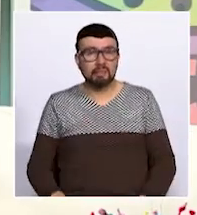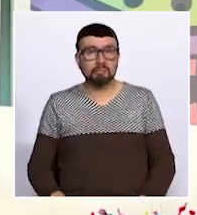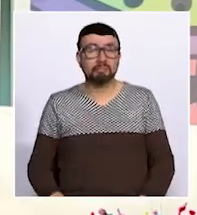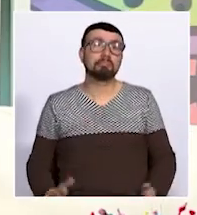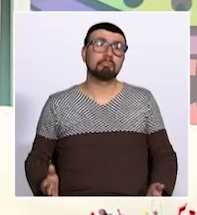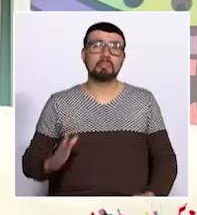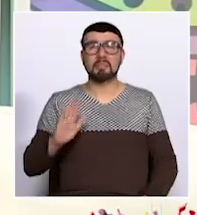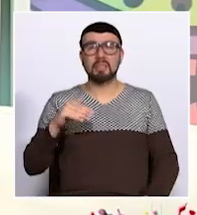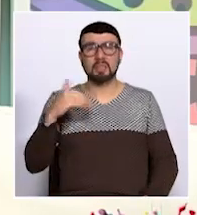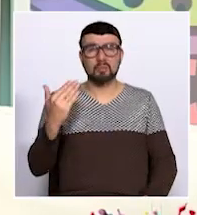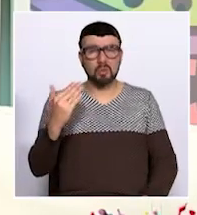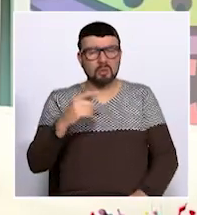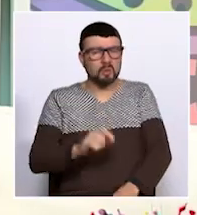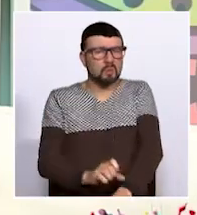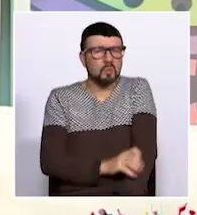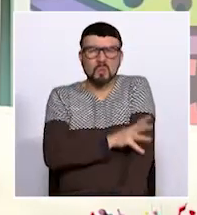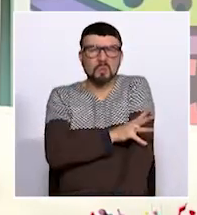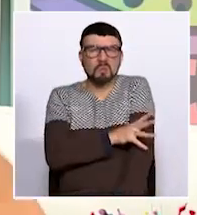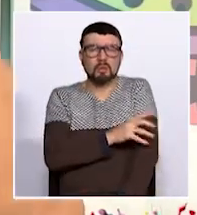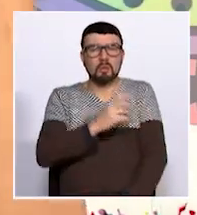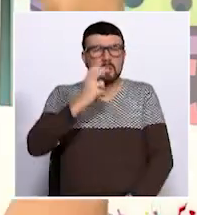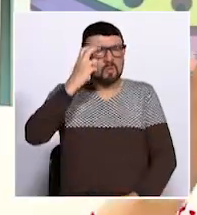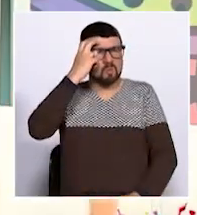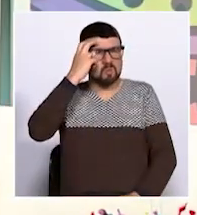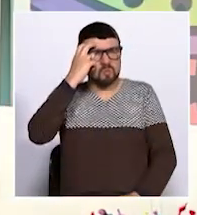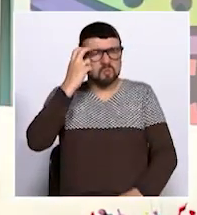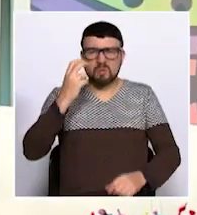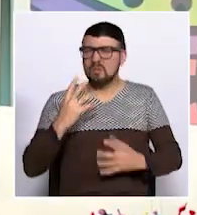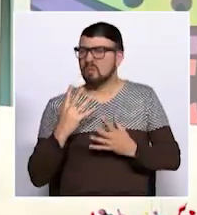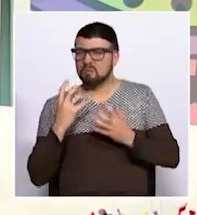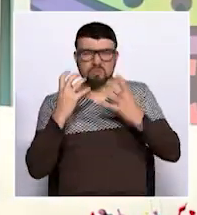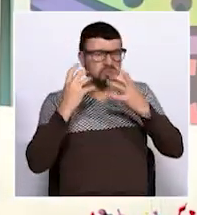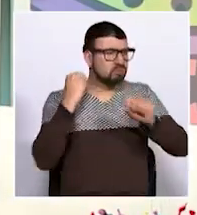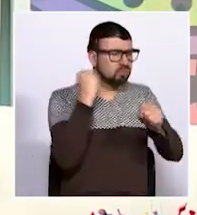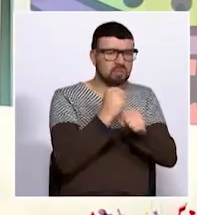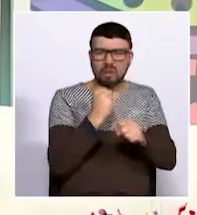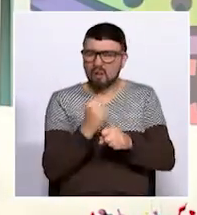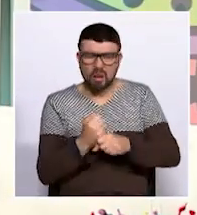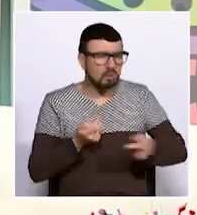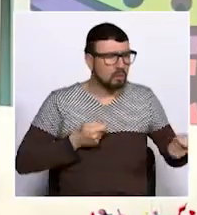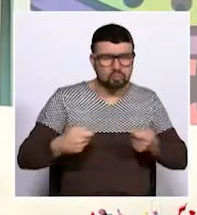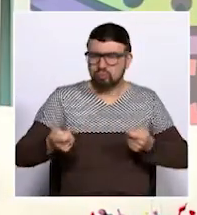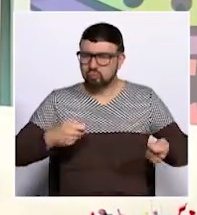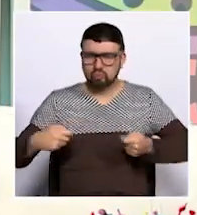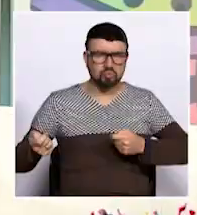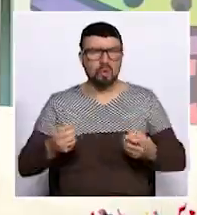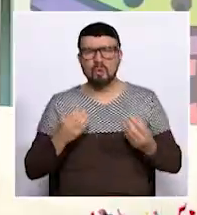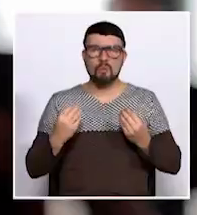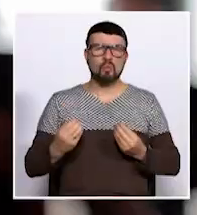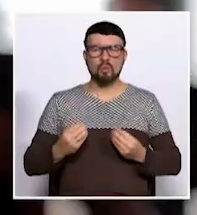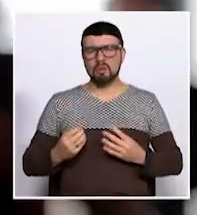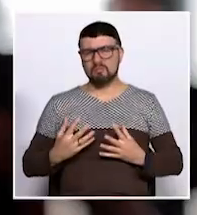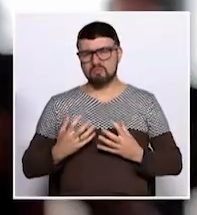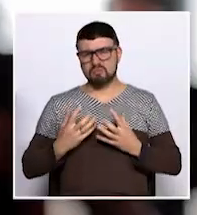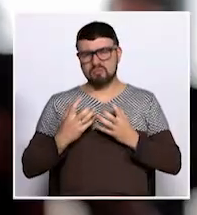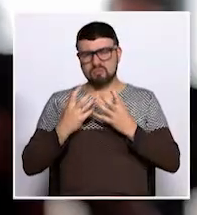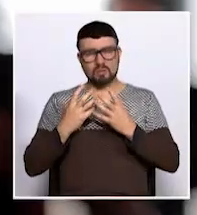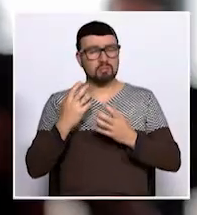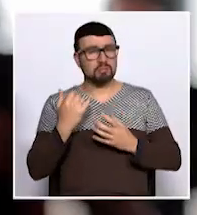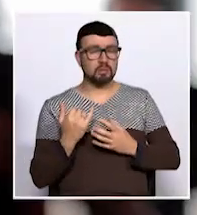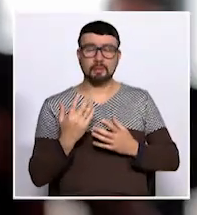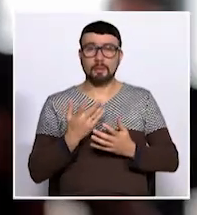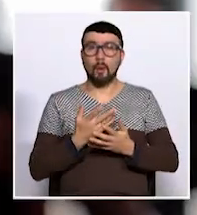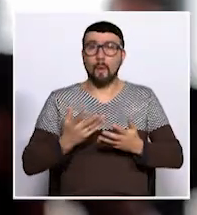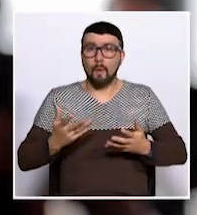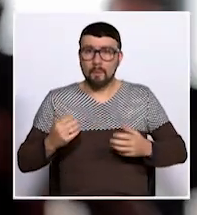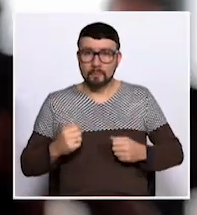llenos de rabia, de estrés por el trabajo, porque tenemos un contexto laboral que nos llena de rabia, de resentimientos, de